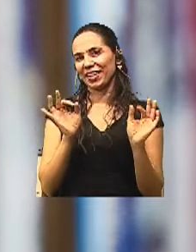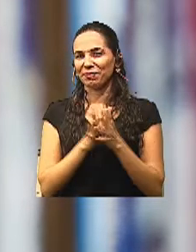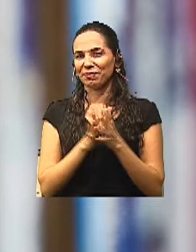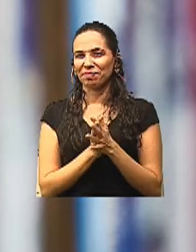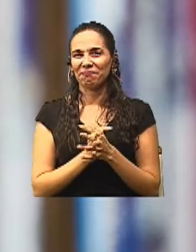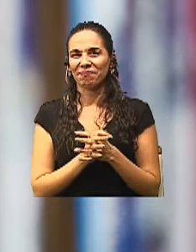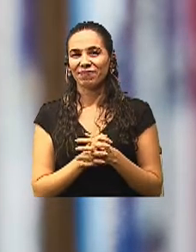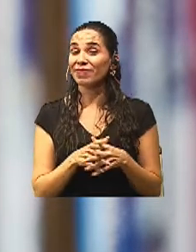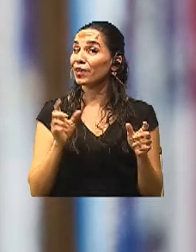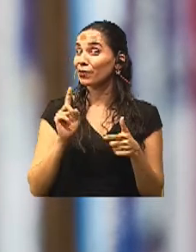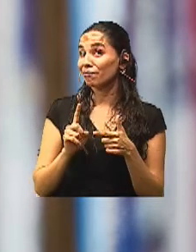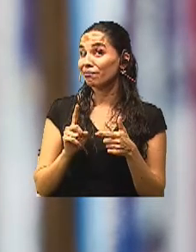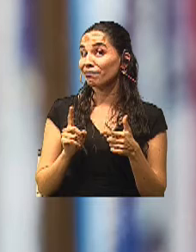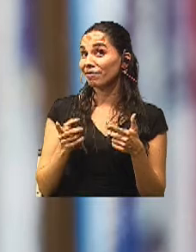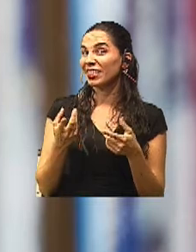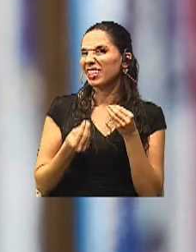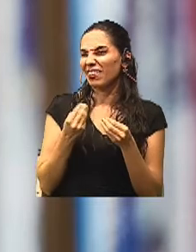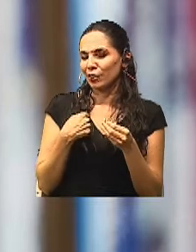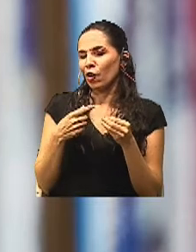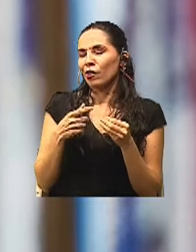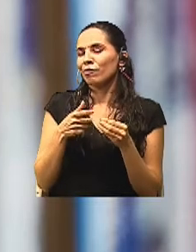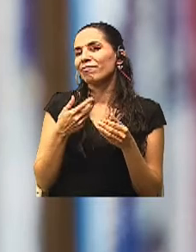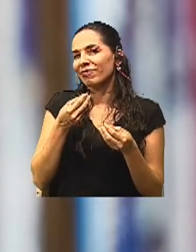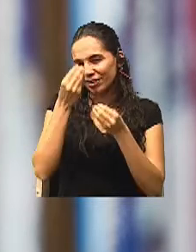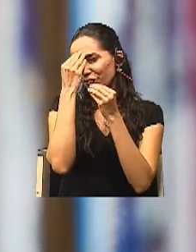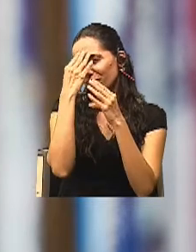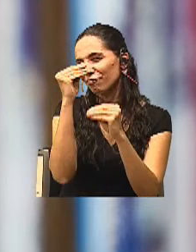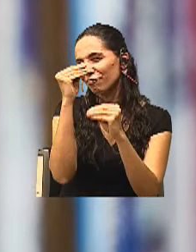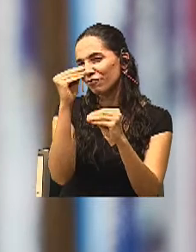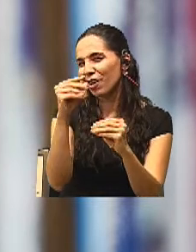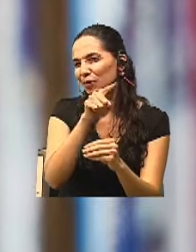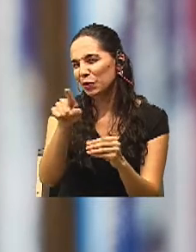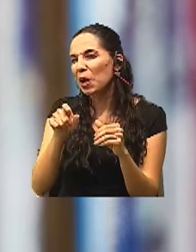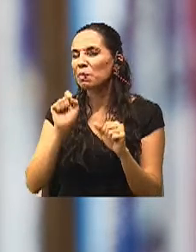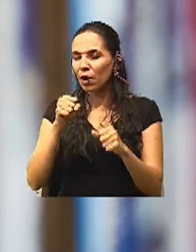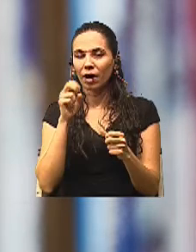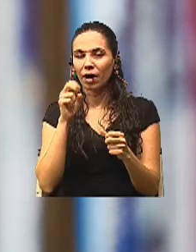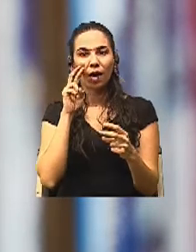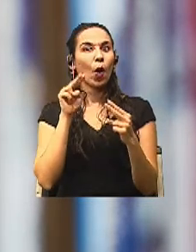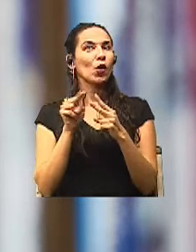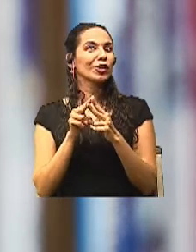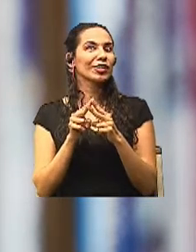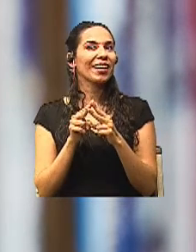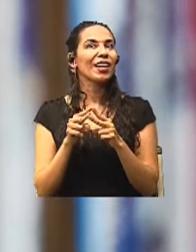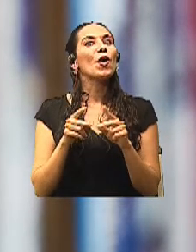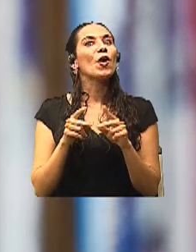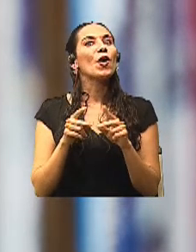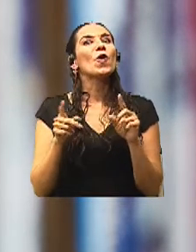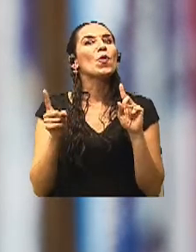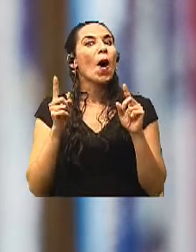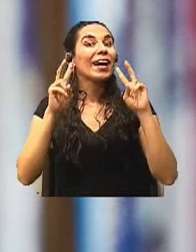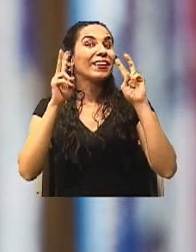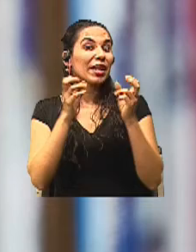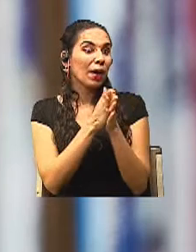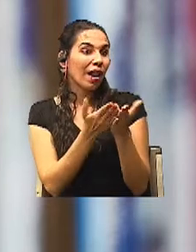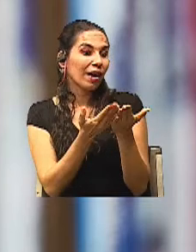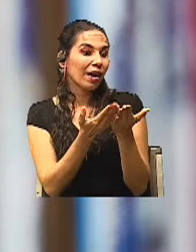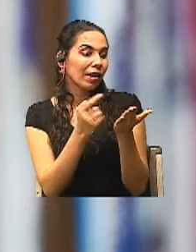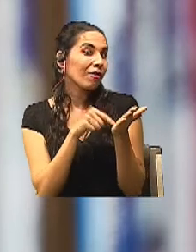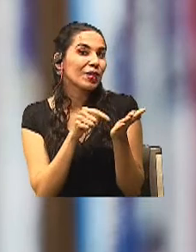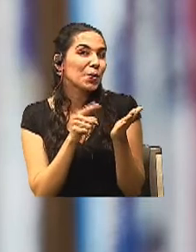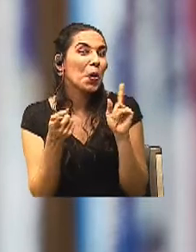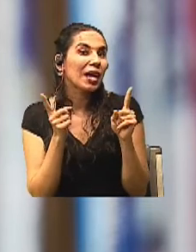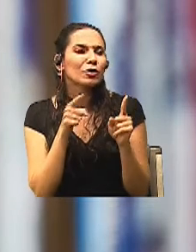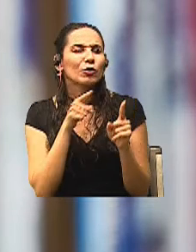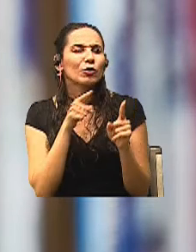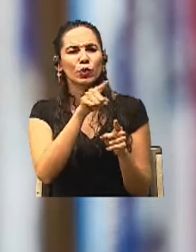entonces, les voy a hacer un forrito para que ustedes pues puedan conocer cuál es el tema de este libro. Y si